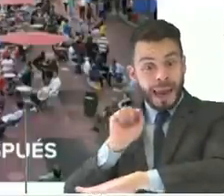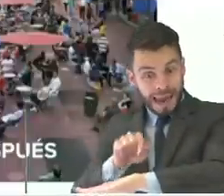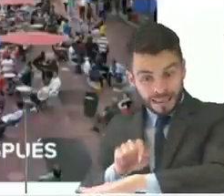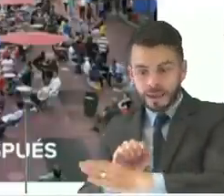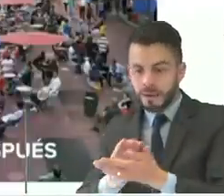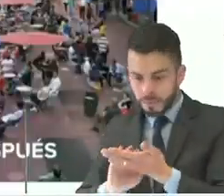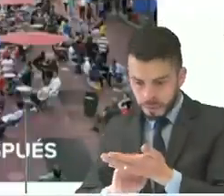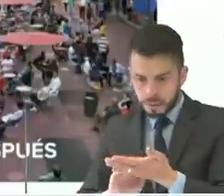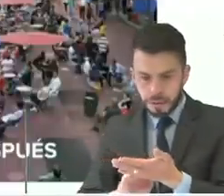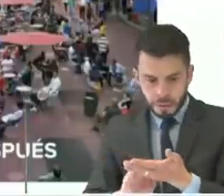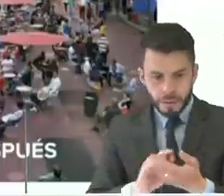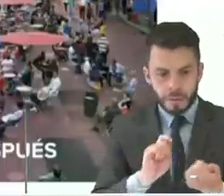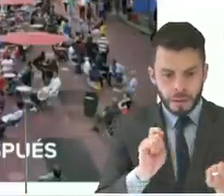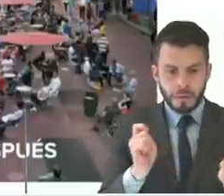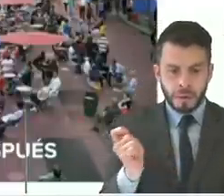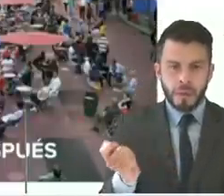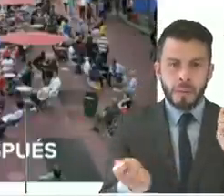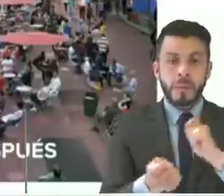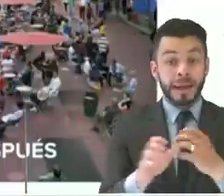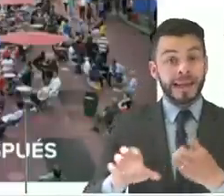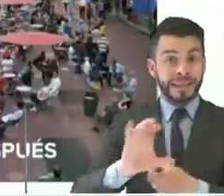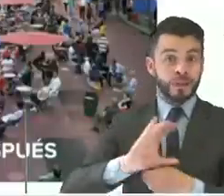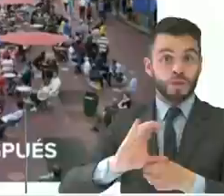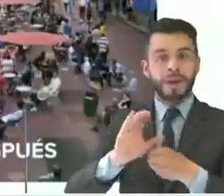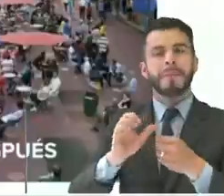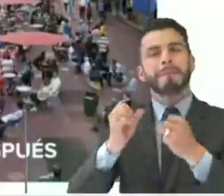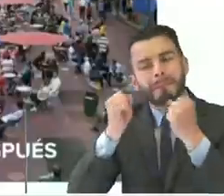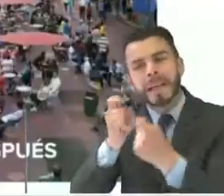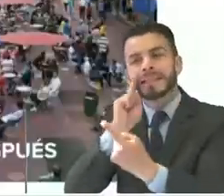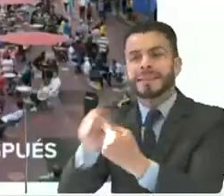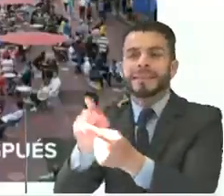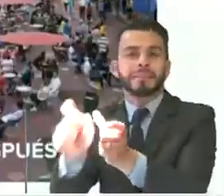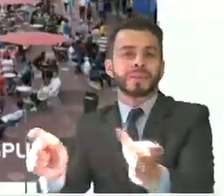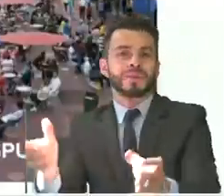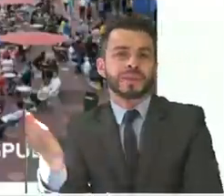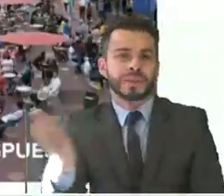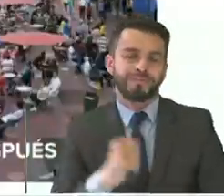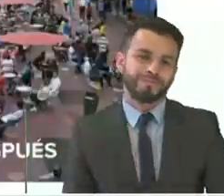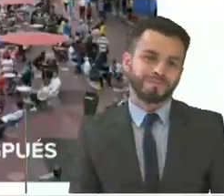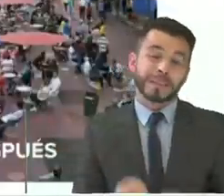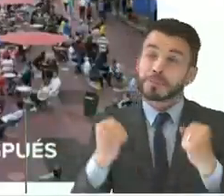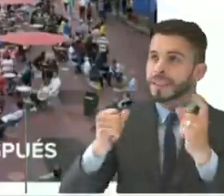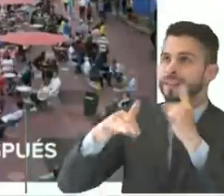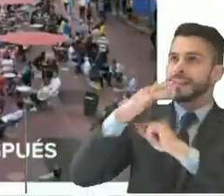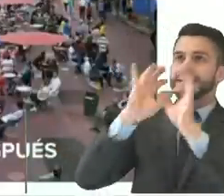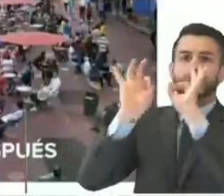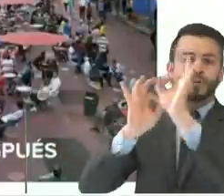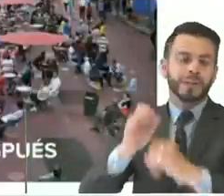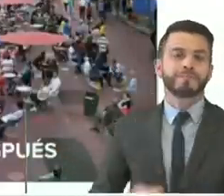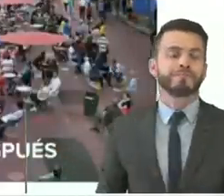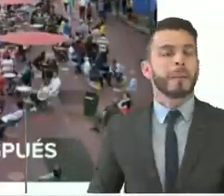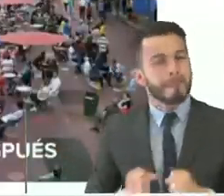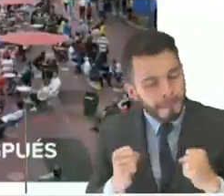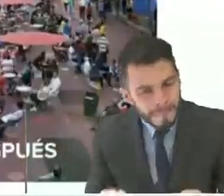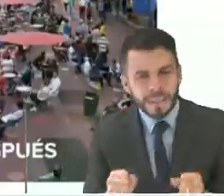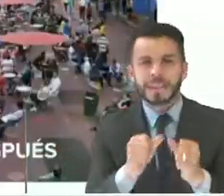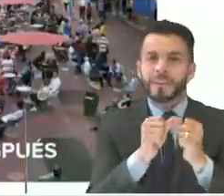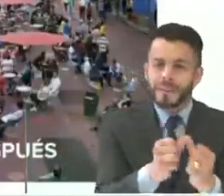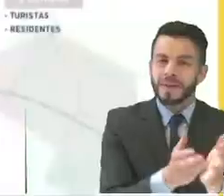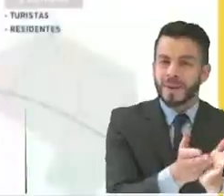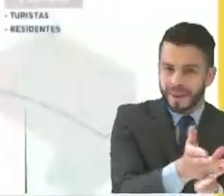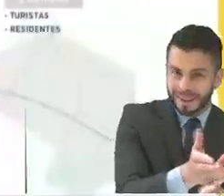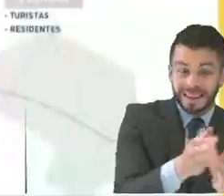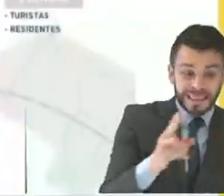a una ciudad más sostenible, más para la gente, y escribiendo una nueva narrativa sobre la función de las